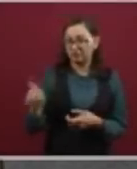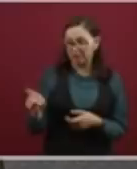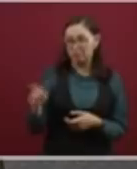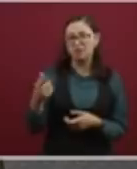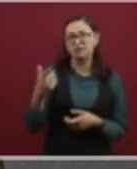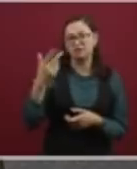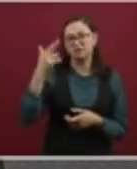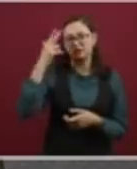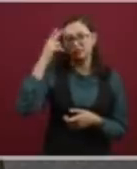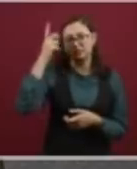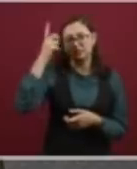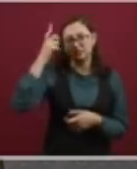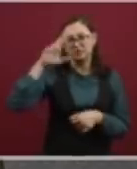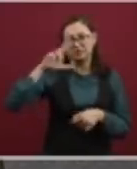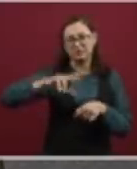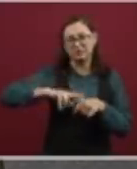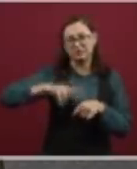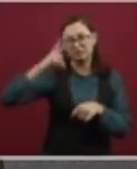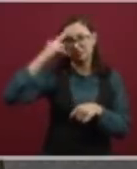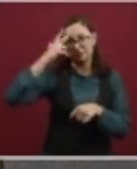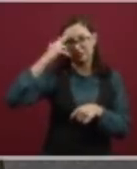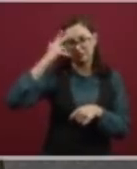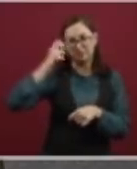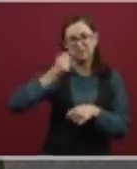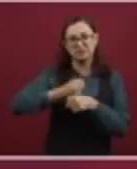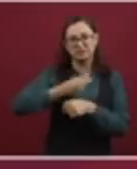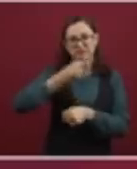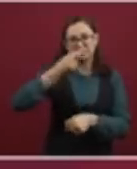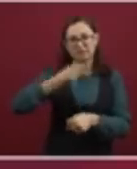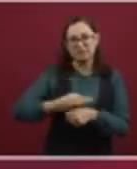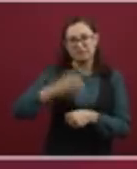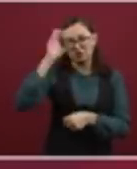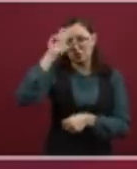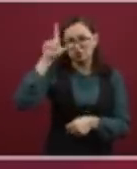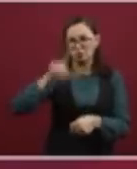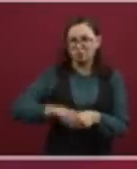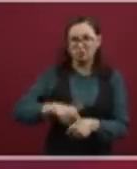Cultura. Entonces, ¿en qué quedamos?